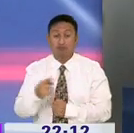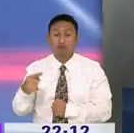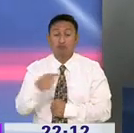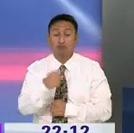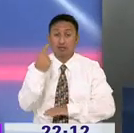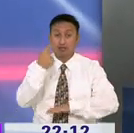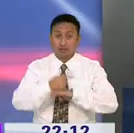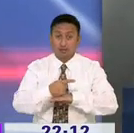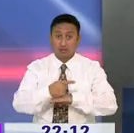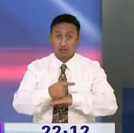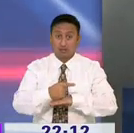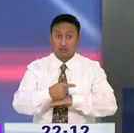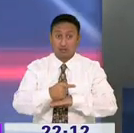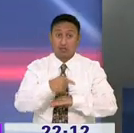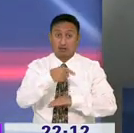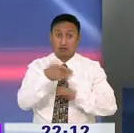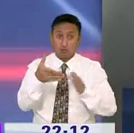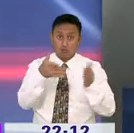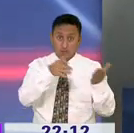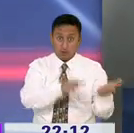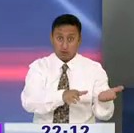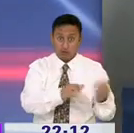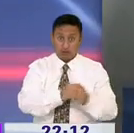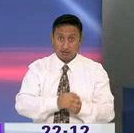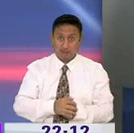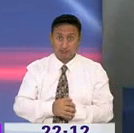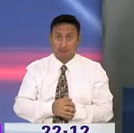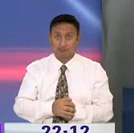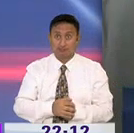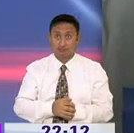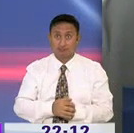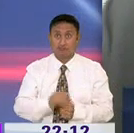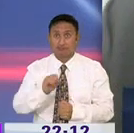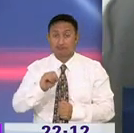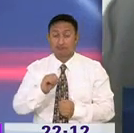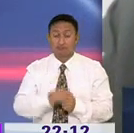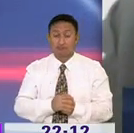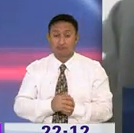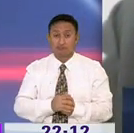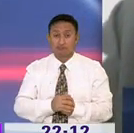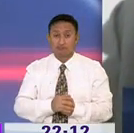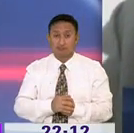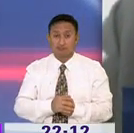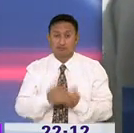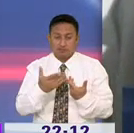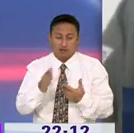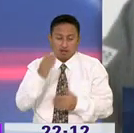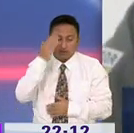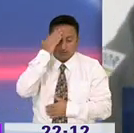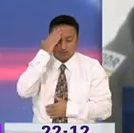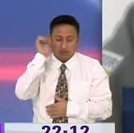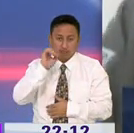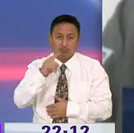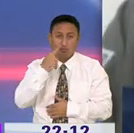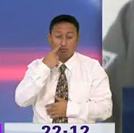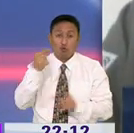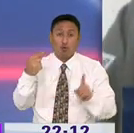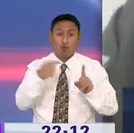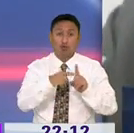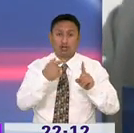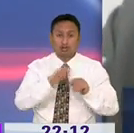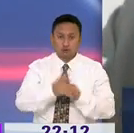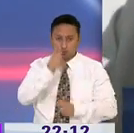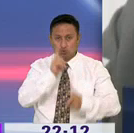día del suceso, del deceso del niño, había, obviamente, como ya teníamos conocimiento, el señor había ingerido